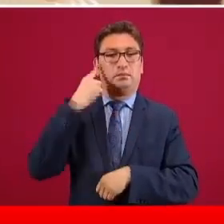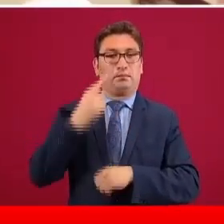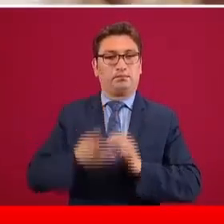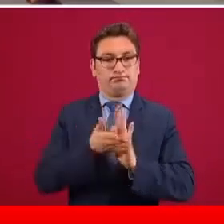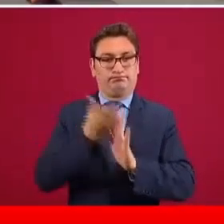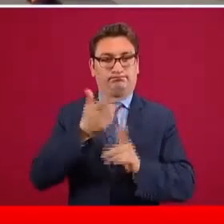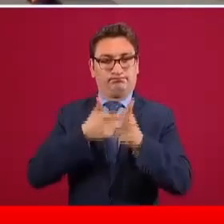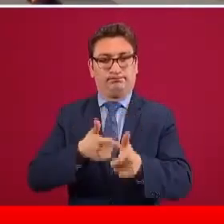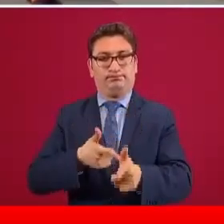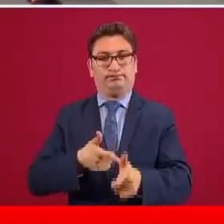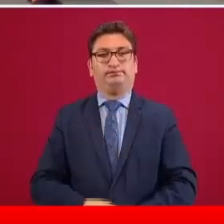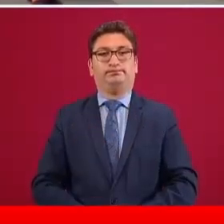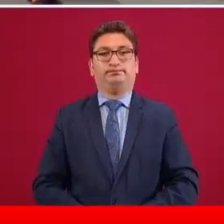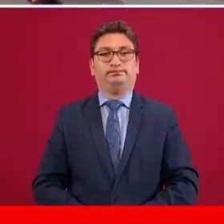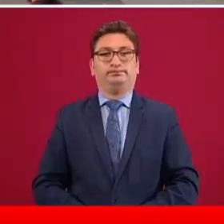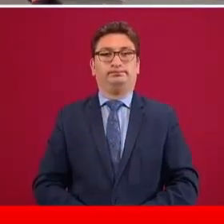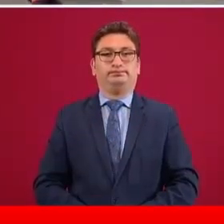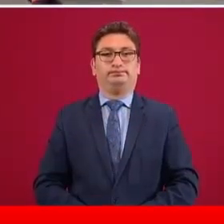construcción.